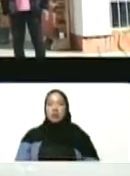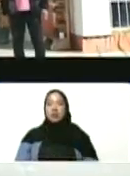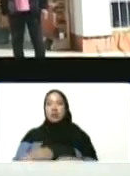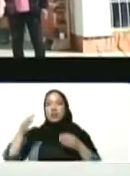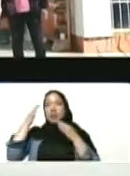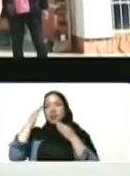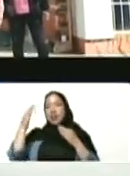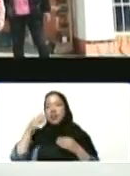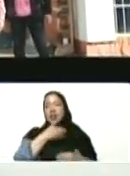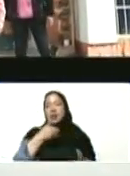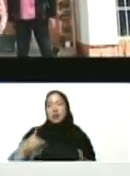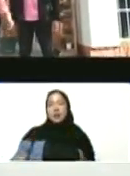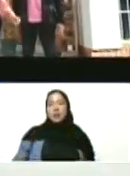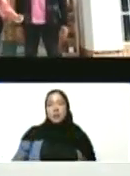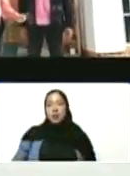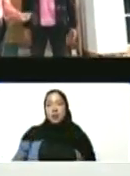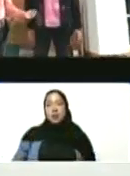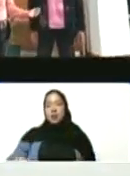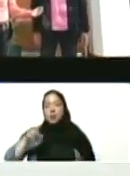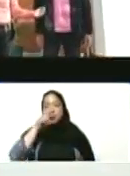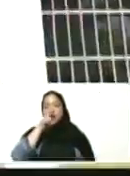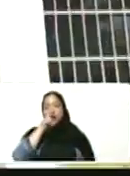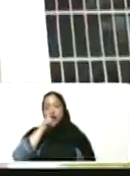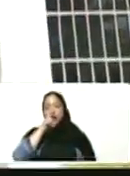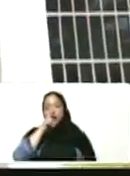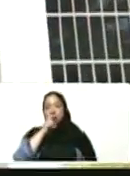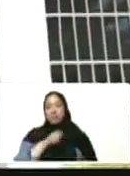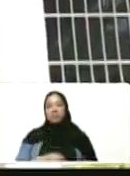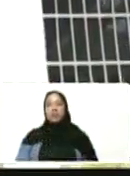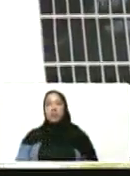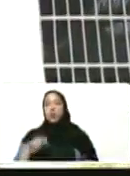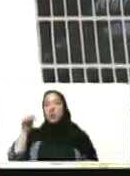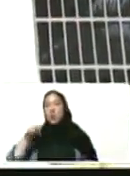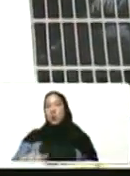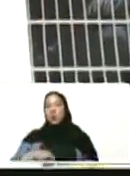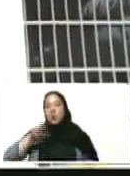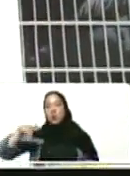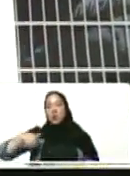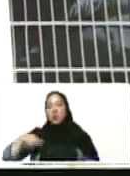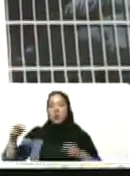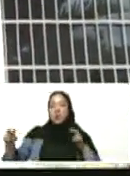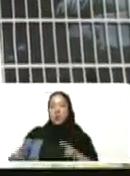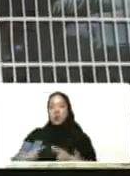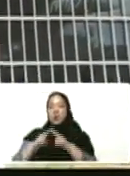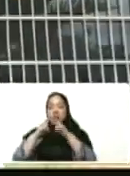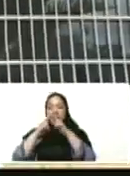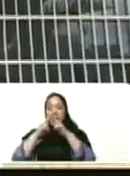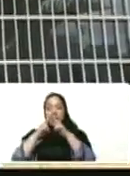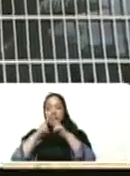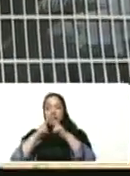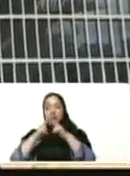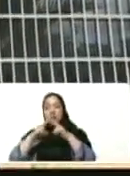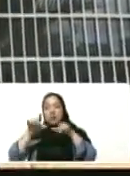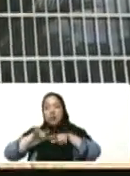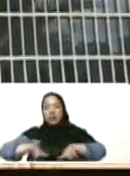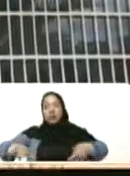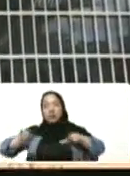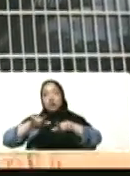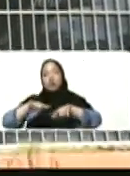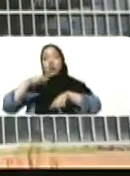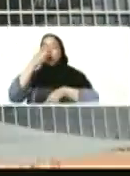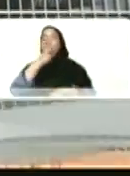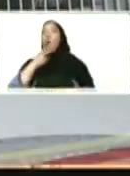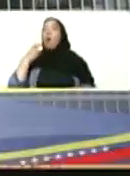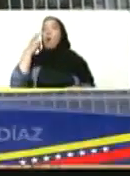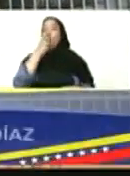Saludo, presidente Nicolás Maduro Moro. Hoy nos encontramos en el Centro